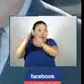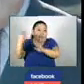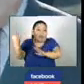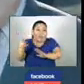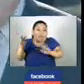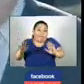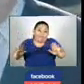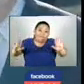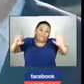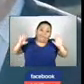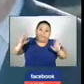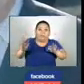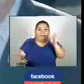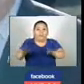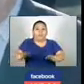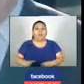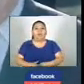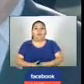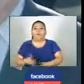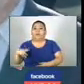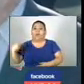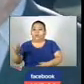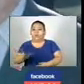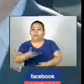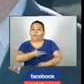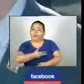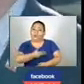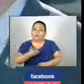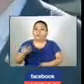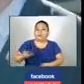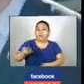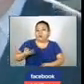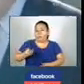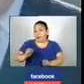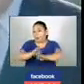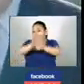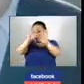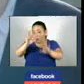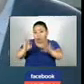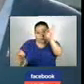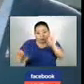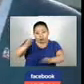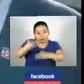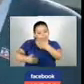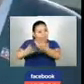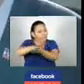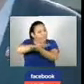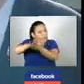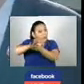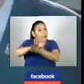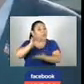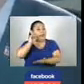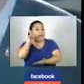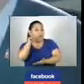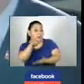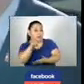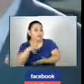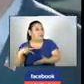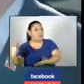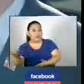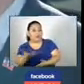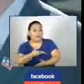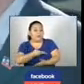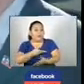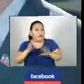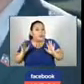pagar, ¿verdad?, ante la ley. Siempre y cuando nosotros lo que se necesitan son procesos transparentes y limpios, que eso es por lo cual nosotros